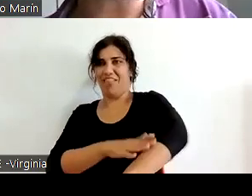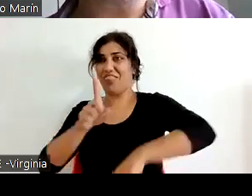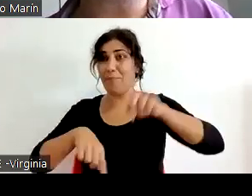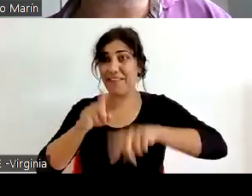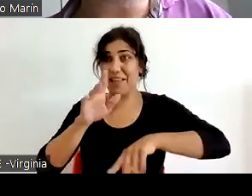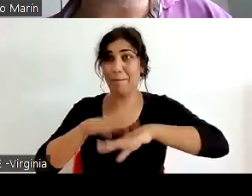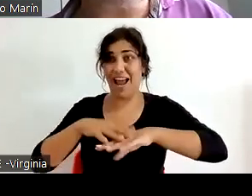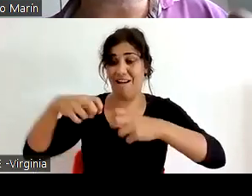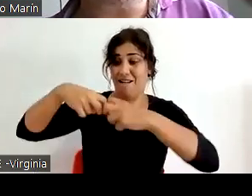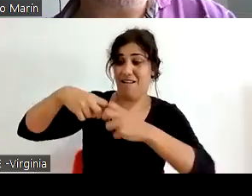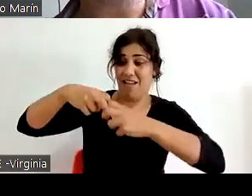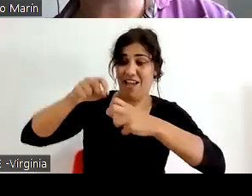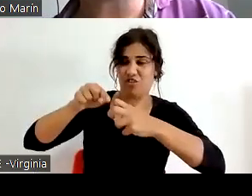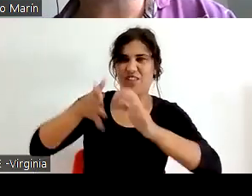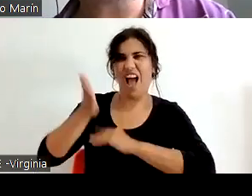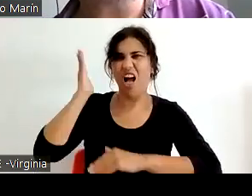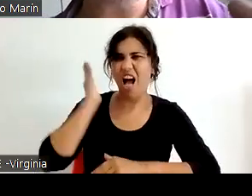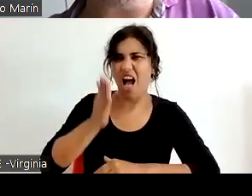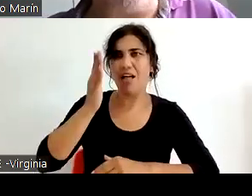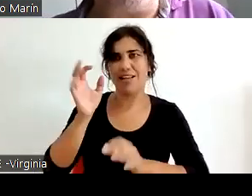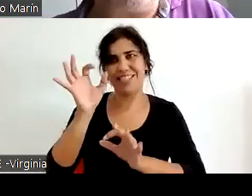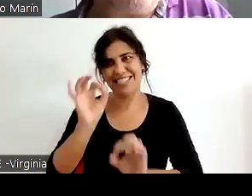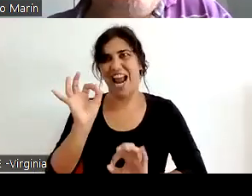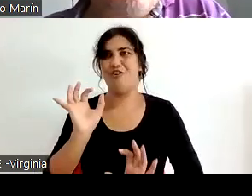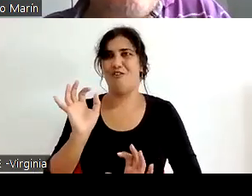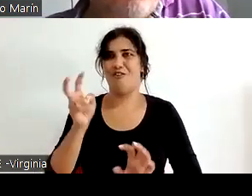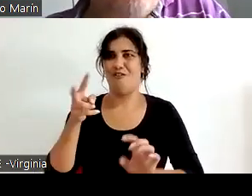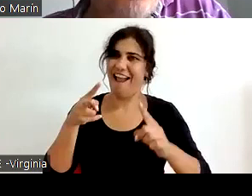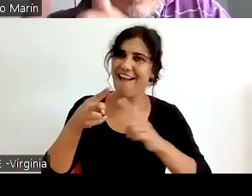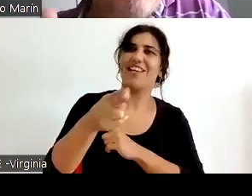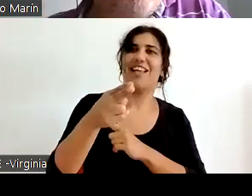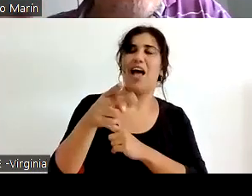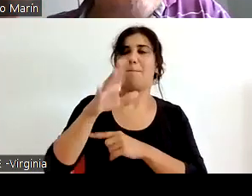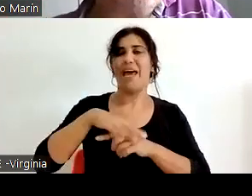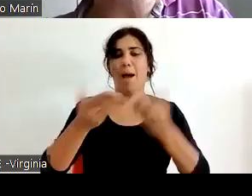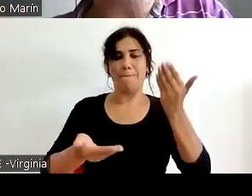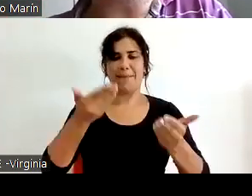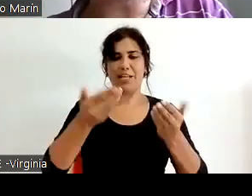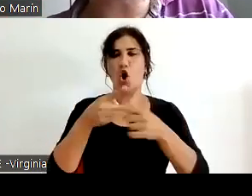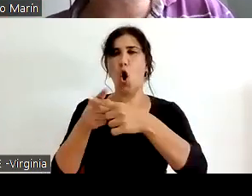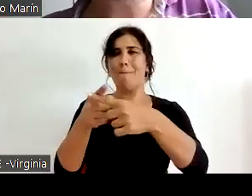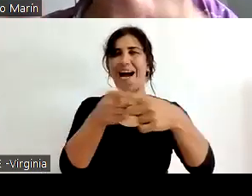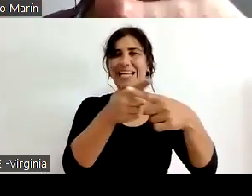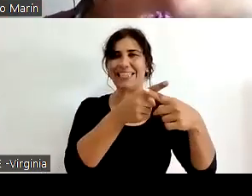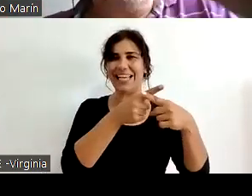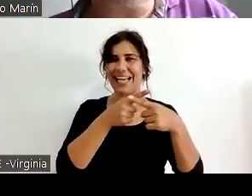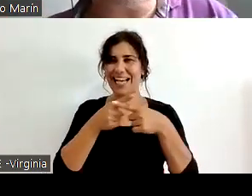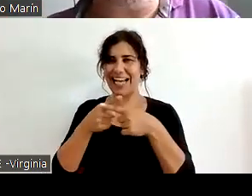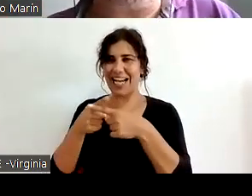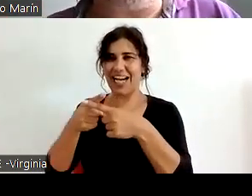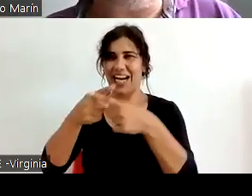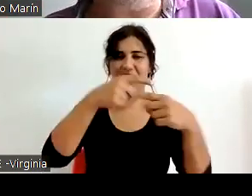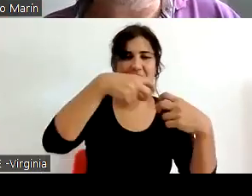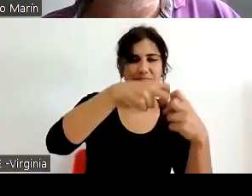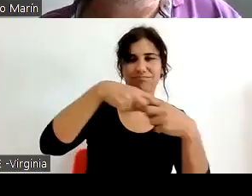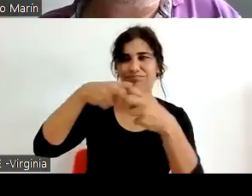articulación padezca lo menos posible. Es decir, que el peso se reparta entre la estructura que hemos colocado, la prótesis, y los músculos que